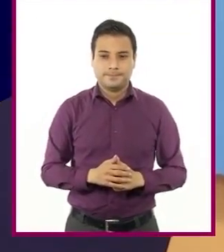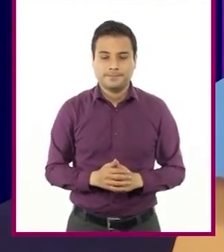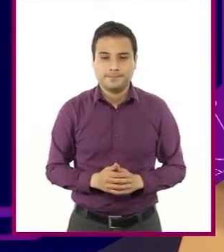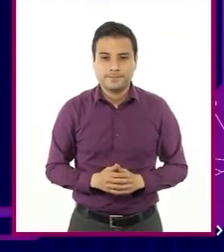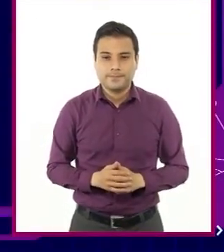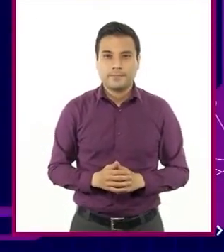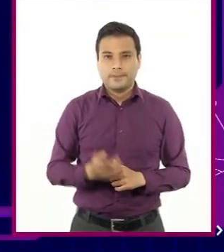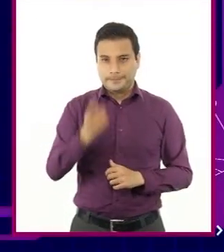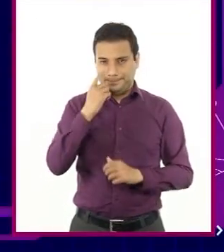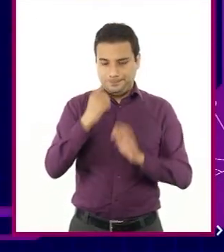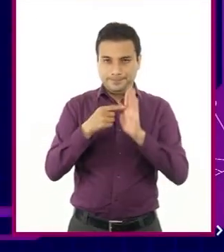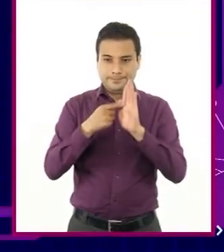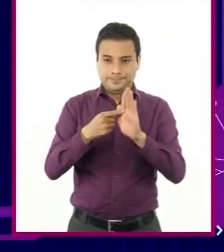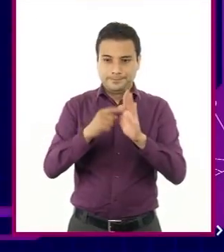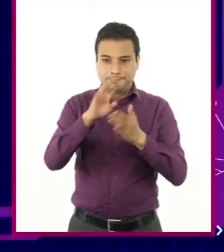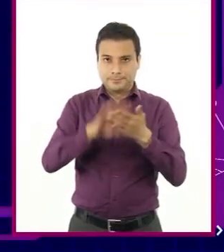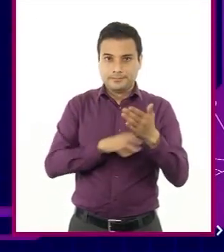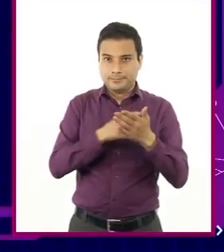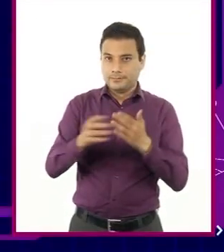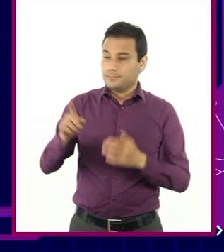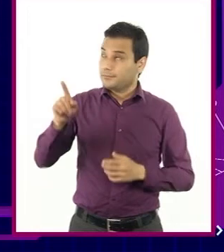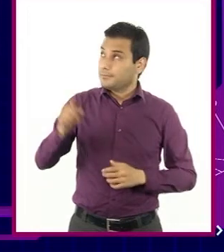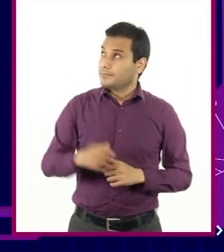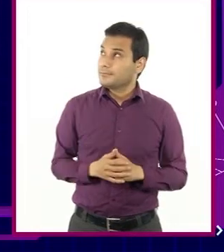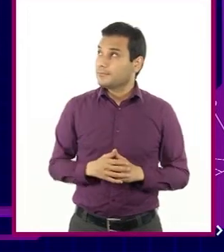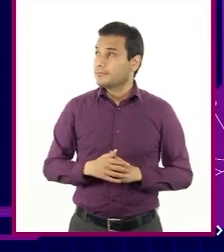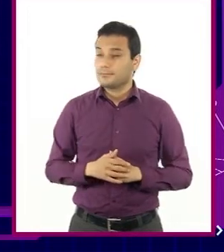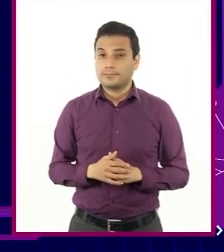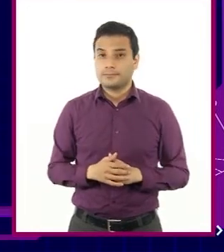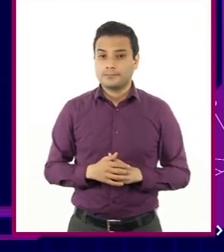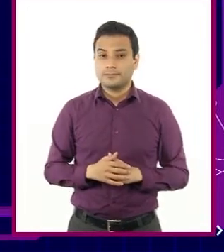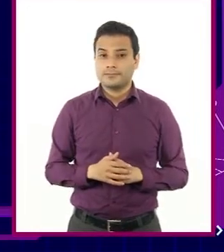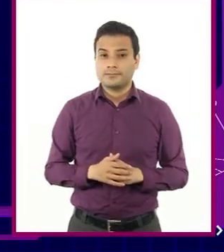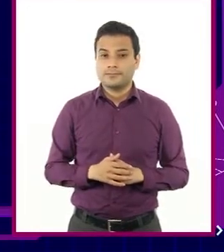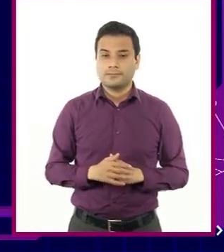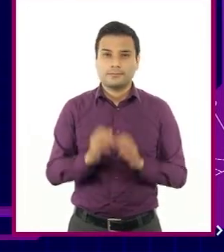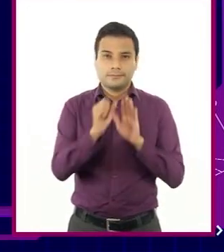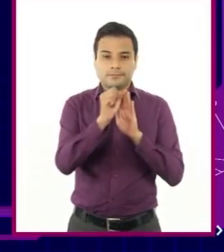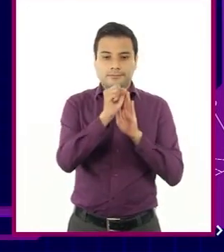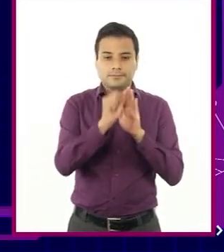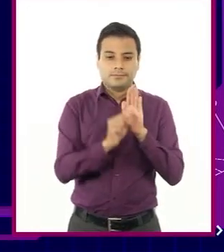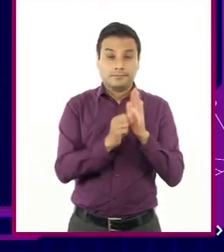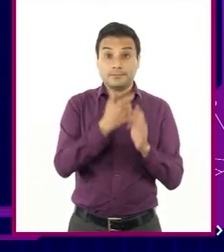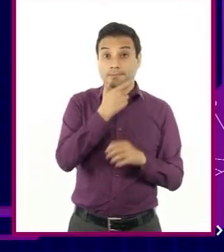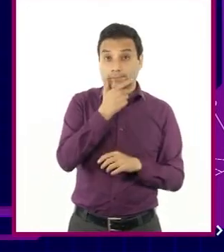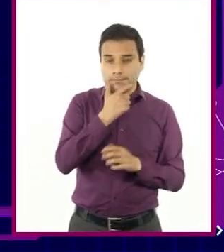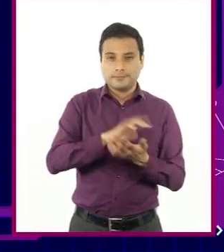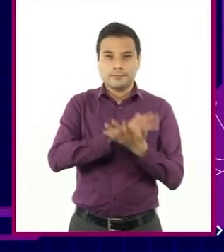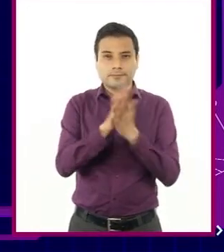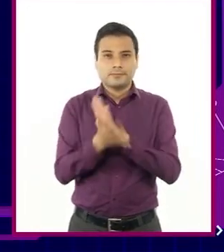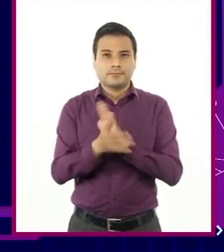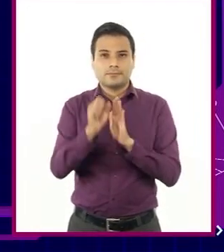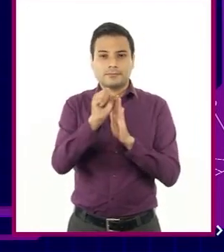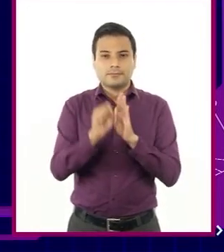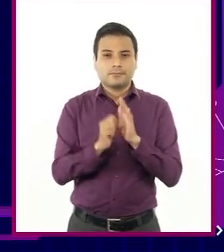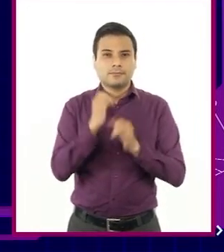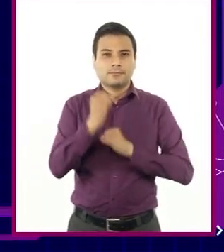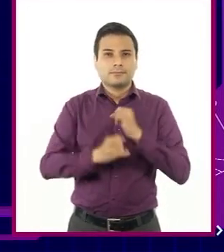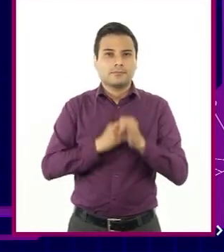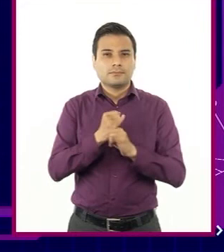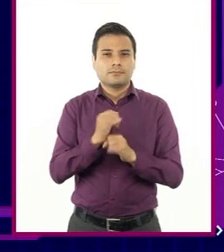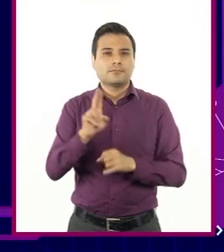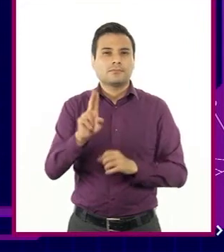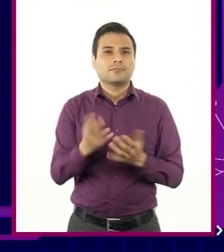Presentaremos ahora una tabla donde se resume una forma de convertir unidades del sistema inglés al Sistema Internacional de Unidades.